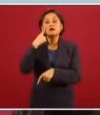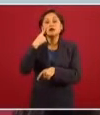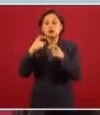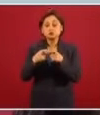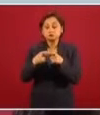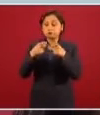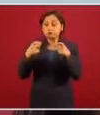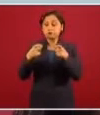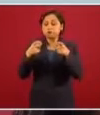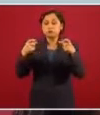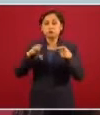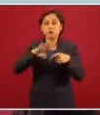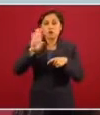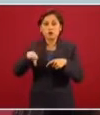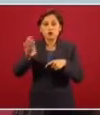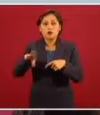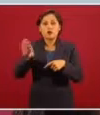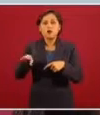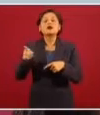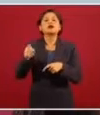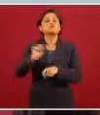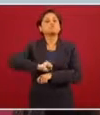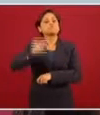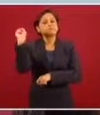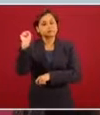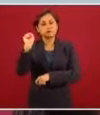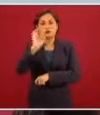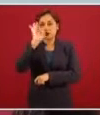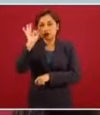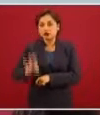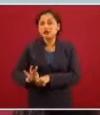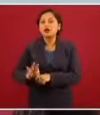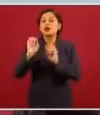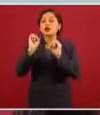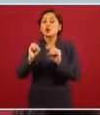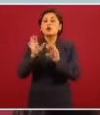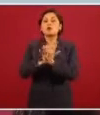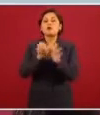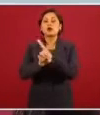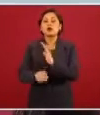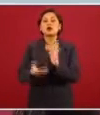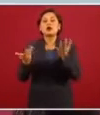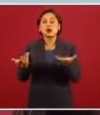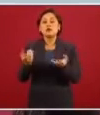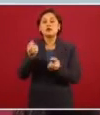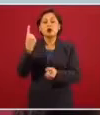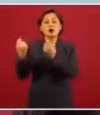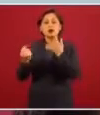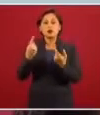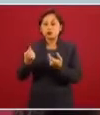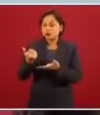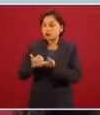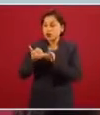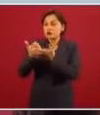se nos va muy por arriba. O con una muerte que se hubiera evitado, tendríamos mucho menos. Entonces, todavía